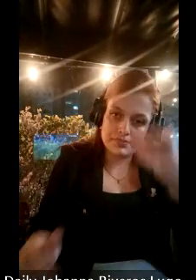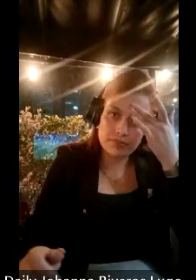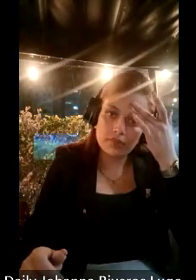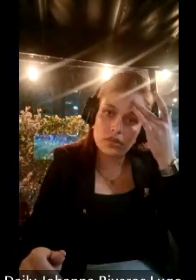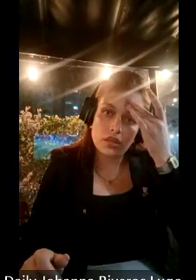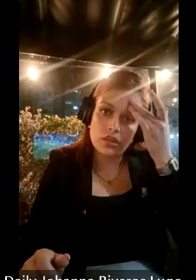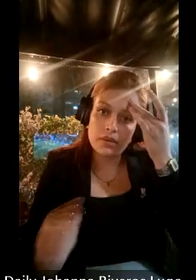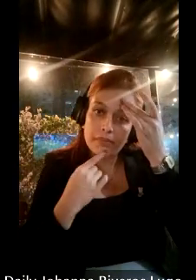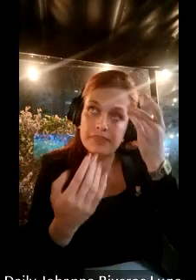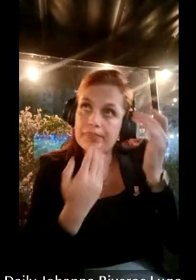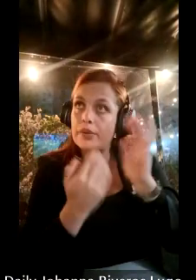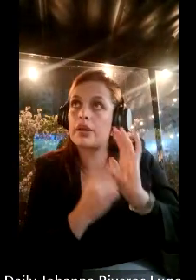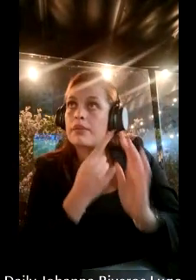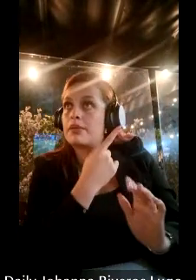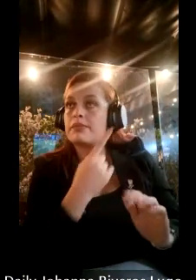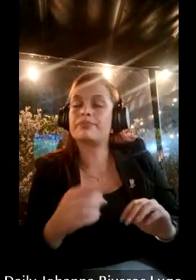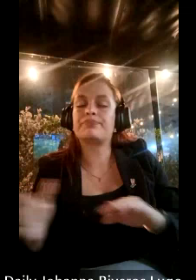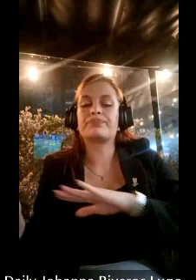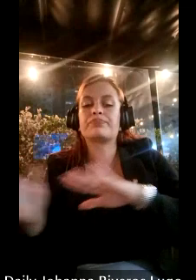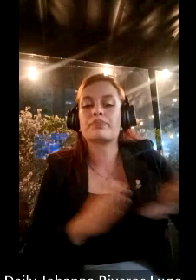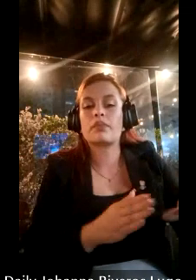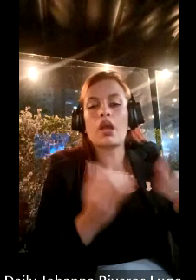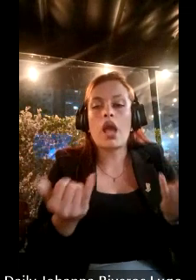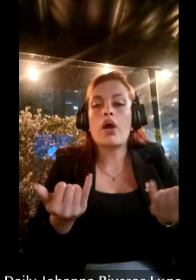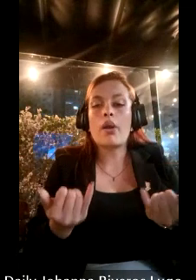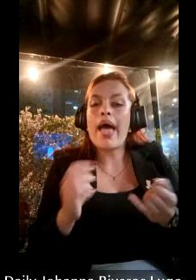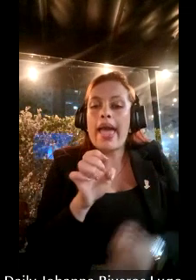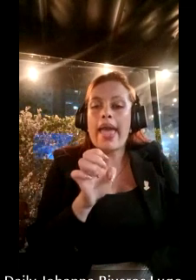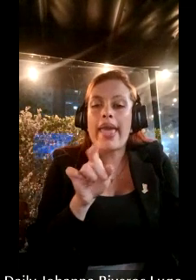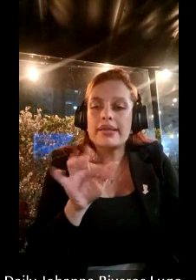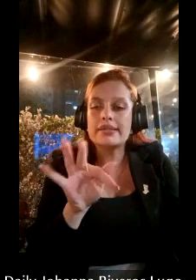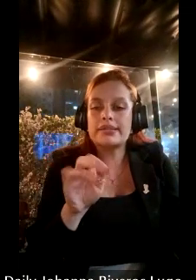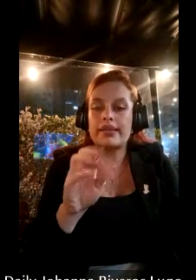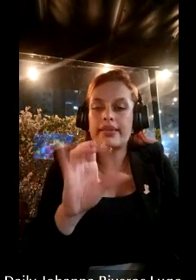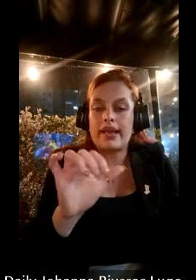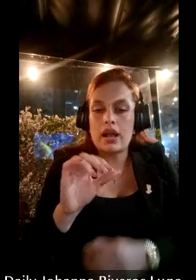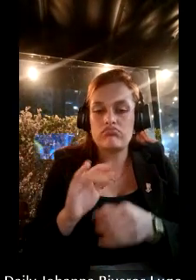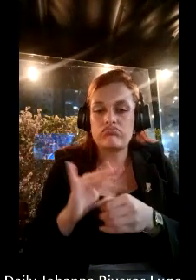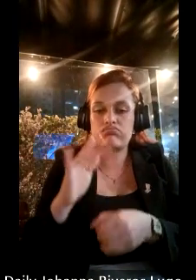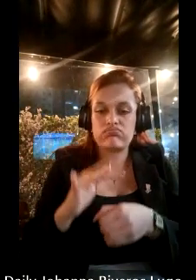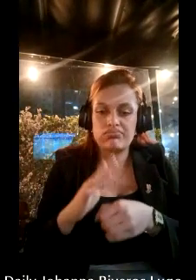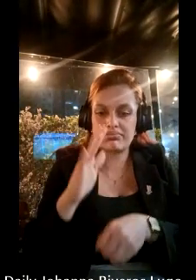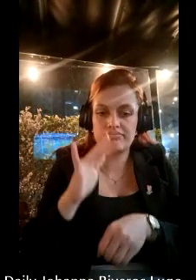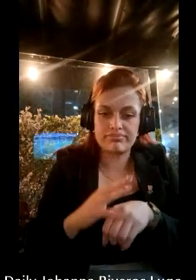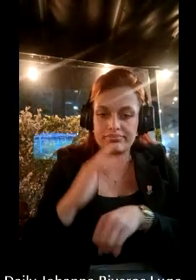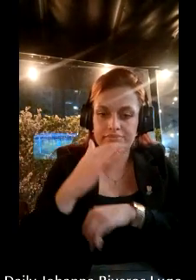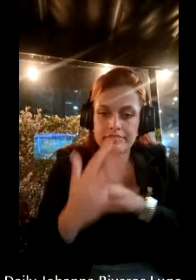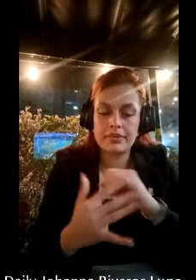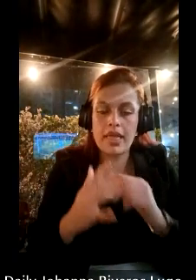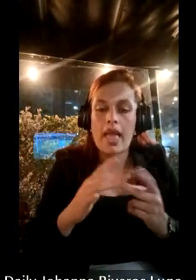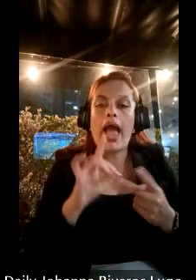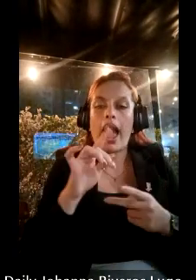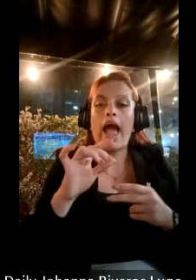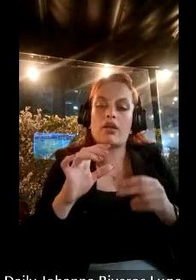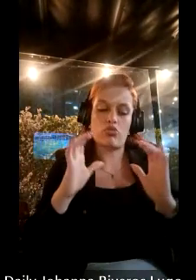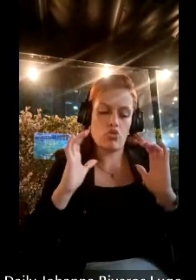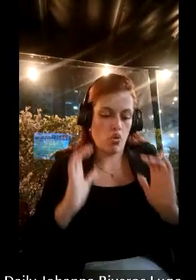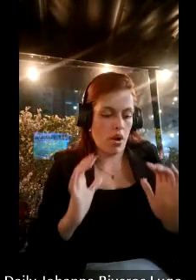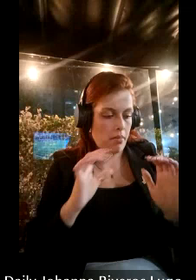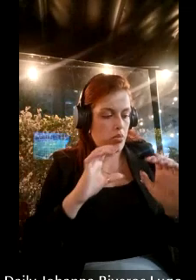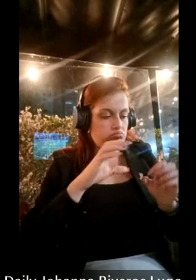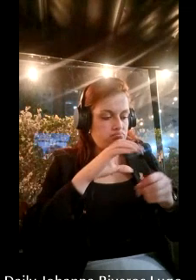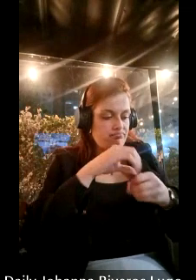La estática. Estudia el equilibrio de las fuerzas que actúan en un cuerpo que se encuentran en un sistema